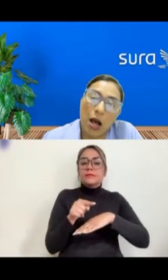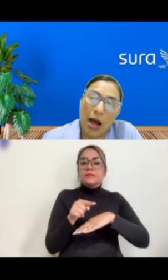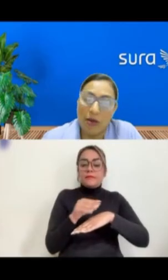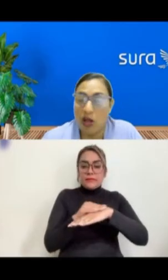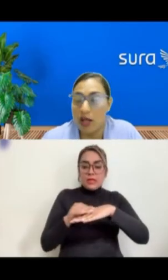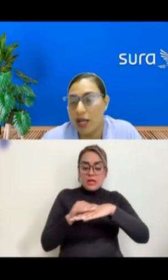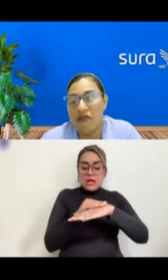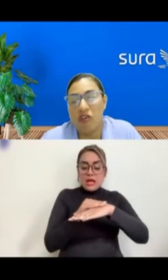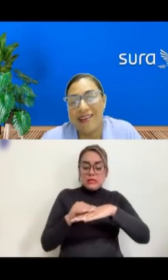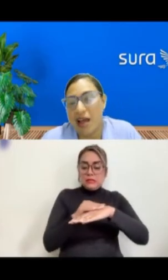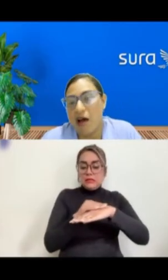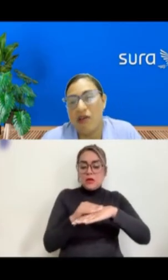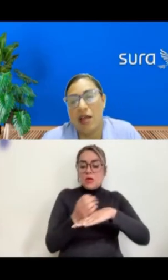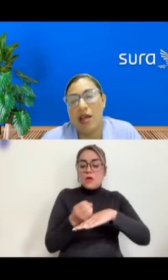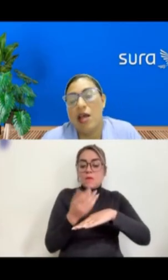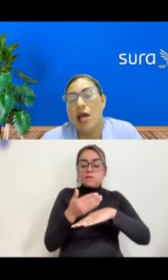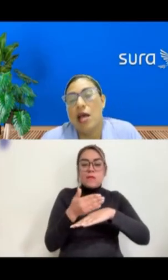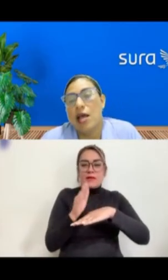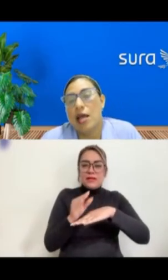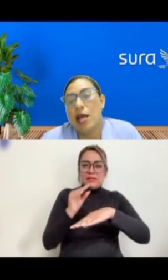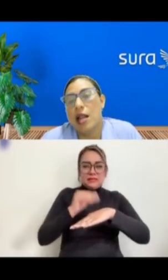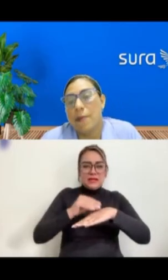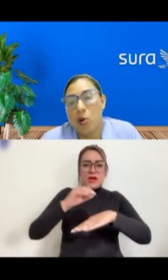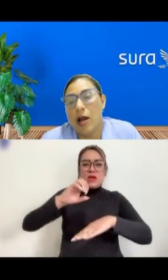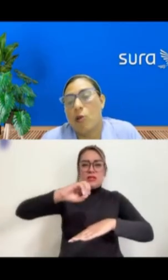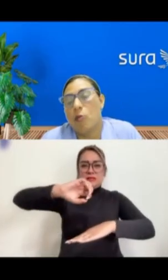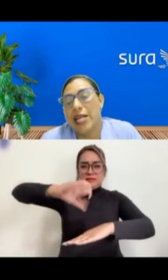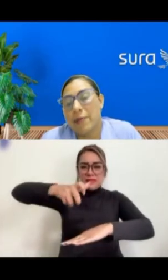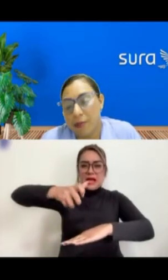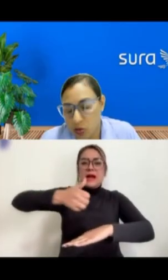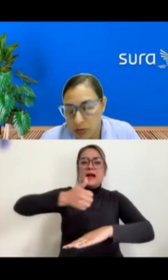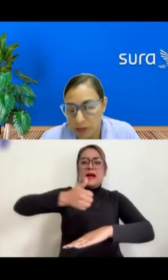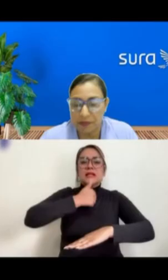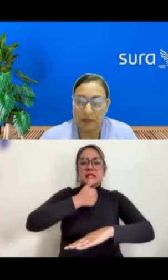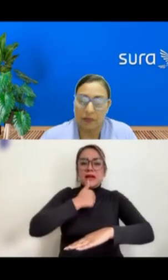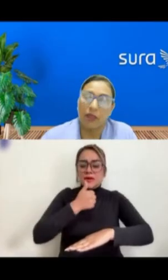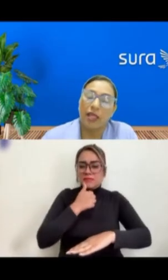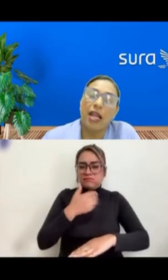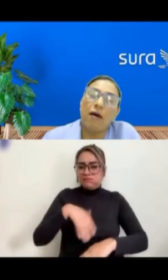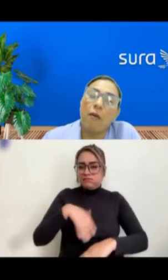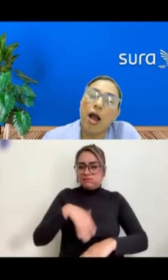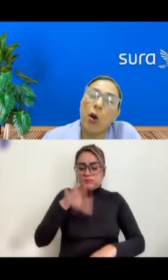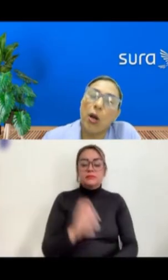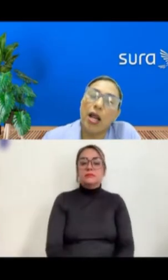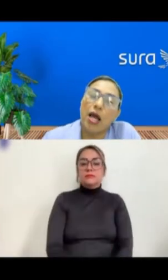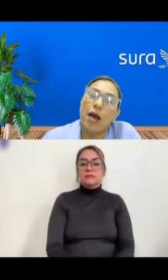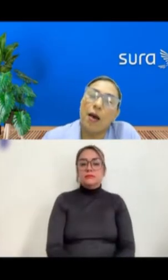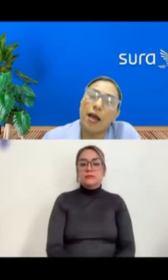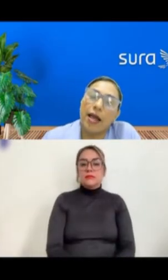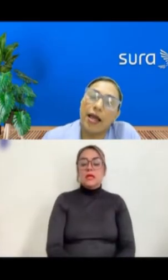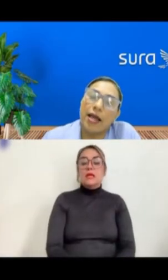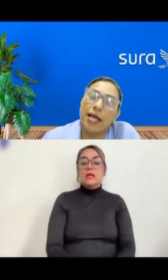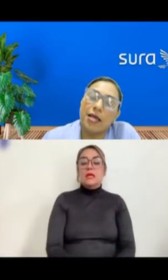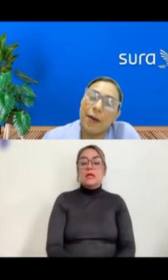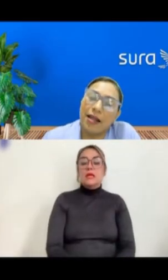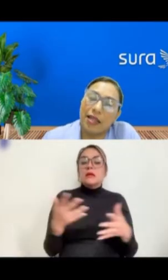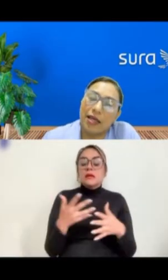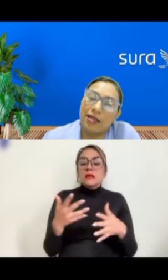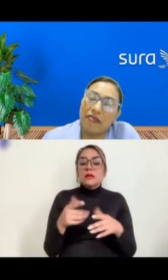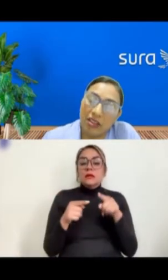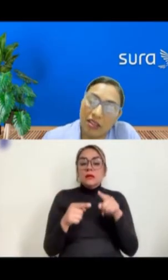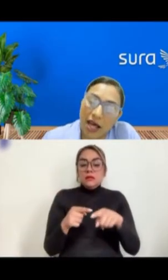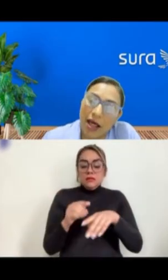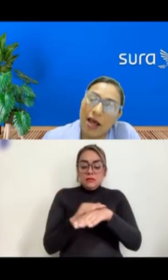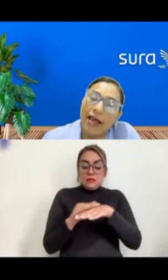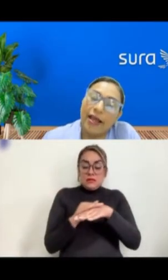afectada bajo, abrimos el grifo, la llave, la pluma, como le llamemos, y la vamos a colocar esa